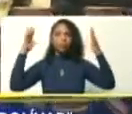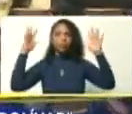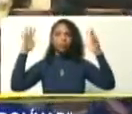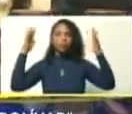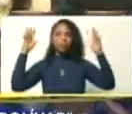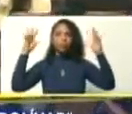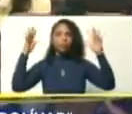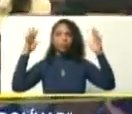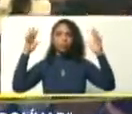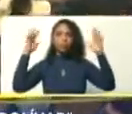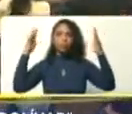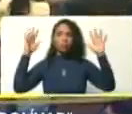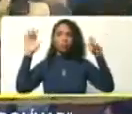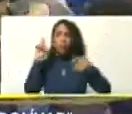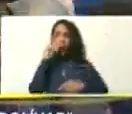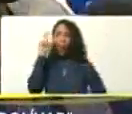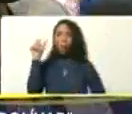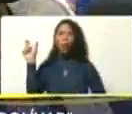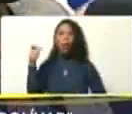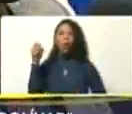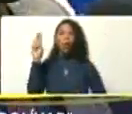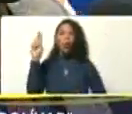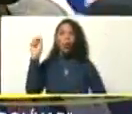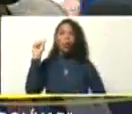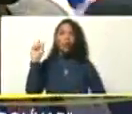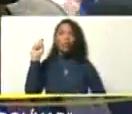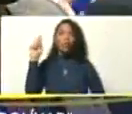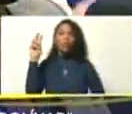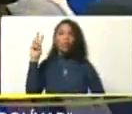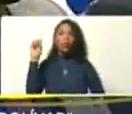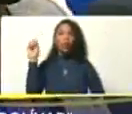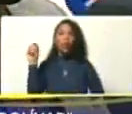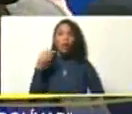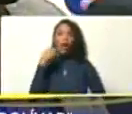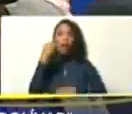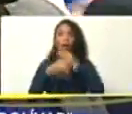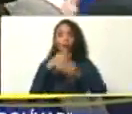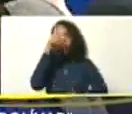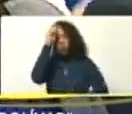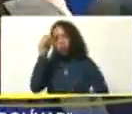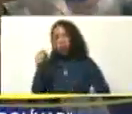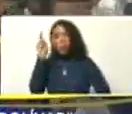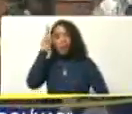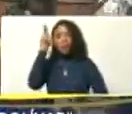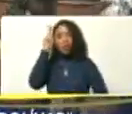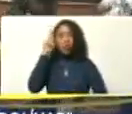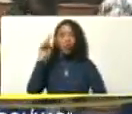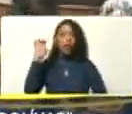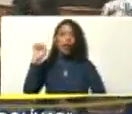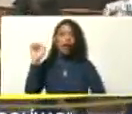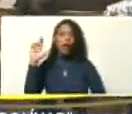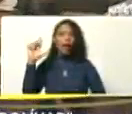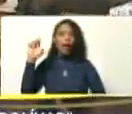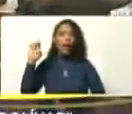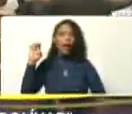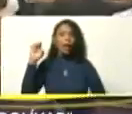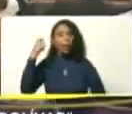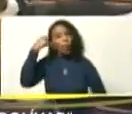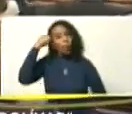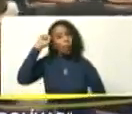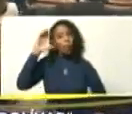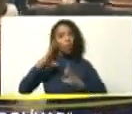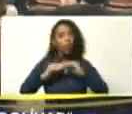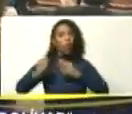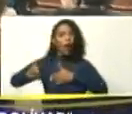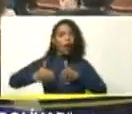Gustavo Pereira rinde un sentido homenaje al profesor Earle Herrera, recordando toda la trayectoria de